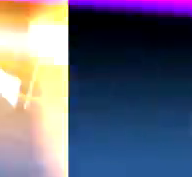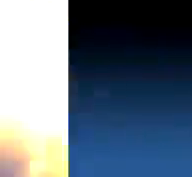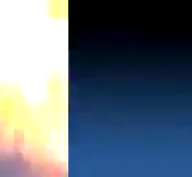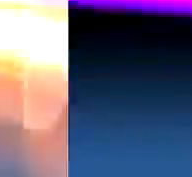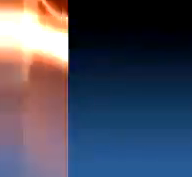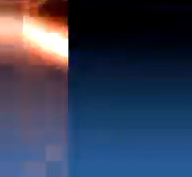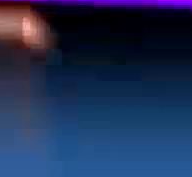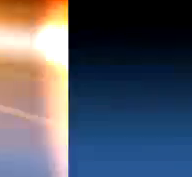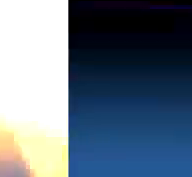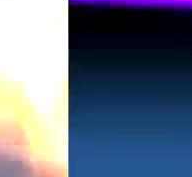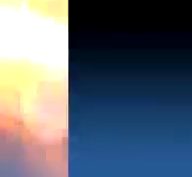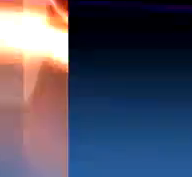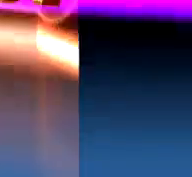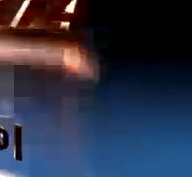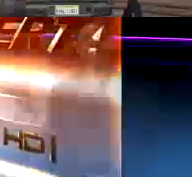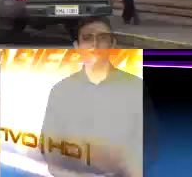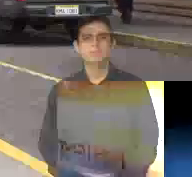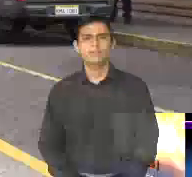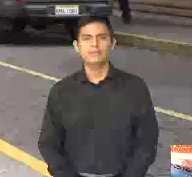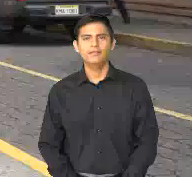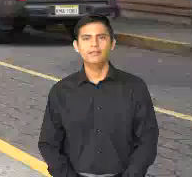Puerta Abierta.